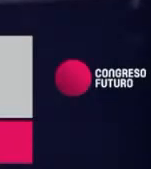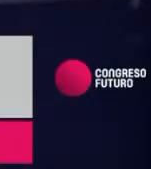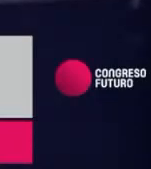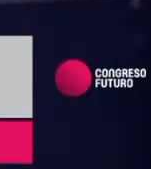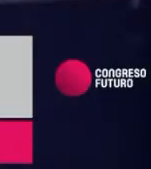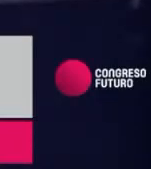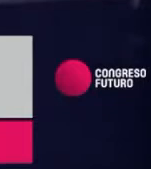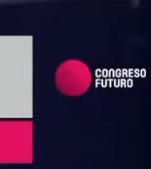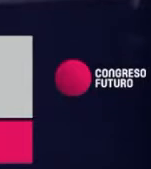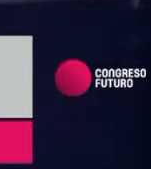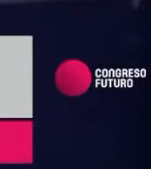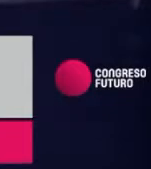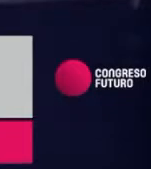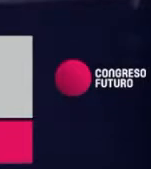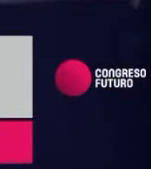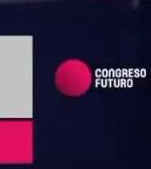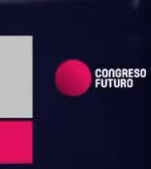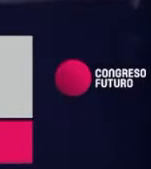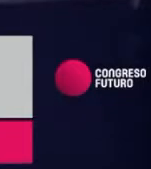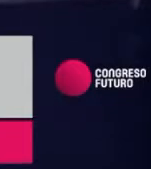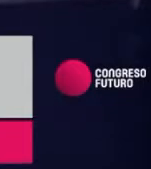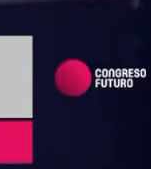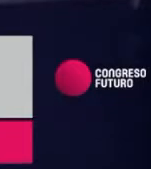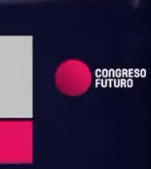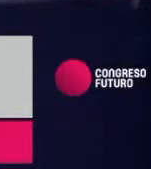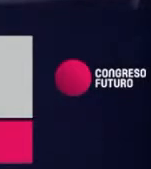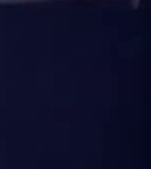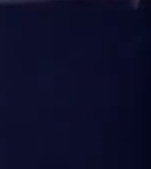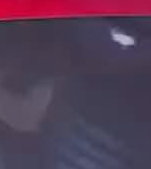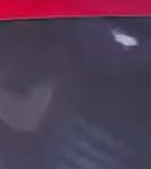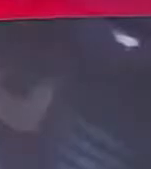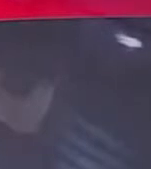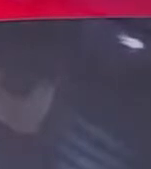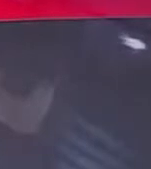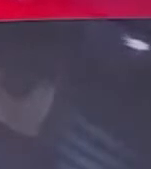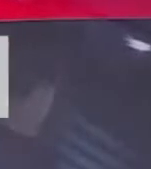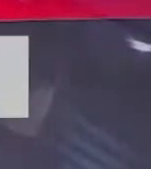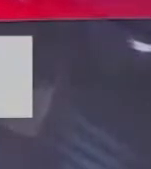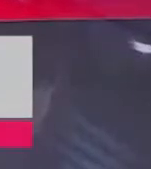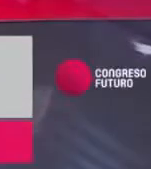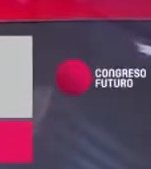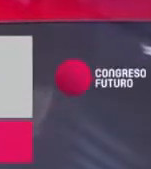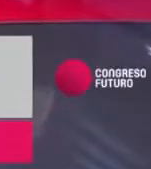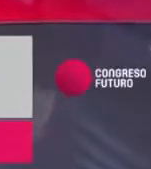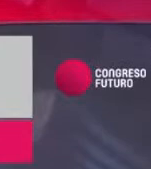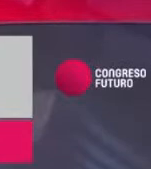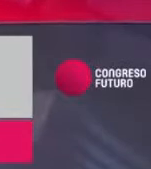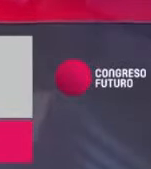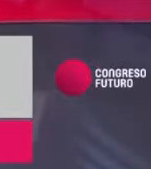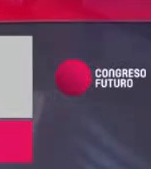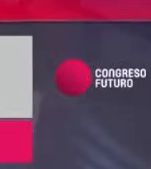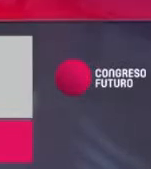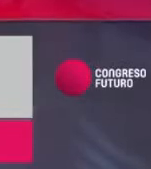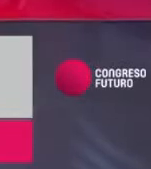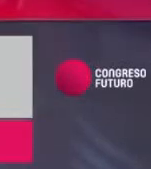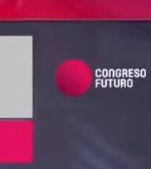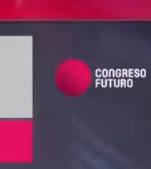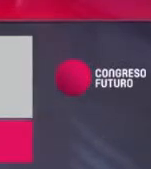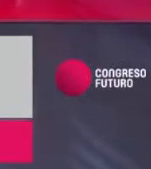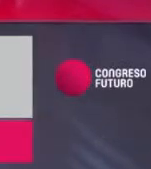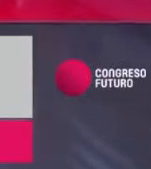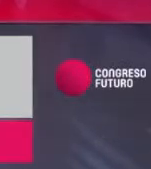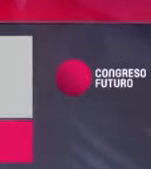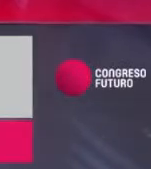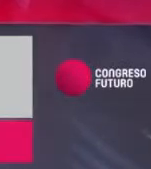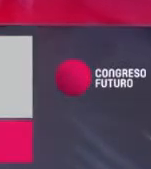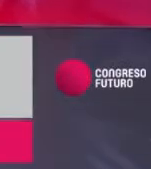que era importante. El Congreso del Futuro siempre ha tenido invitadas muy importantes en todos los campos de historia, ciencia, neurociencia, etcétera.